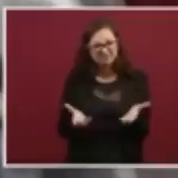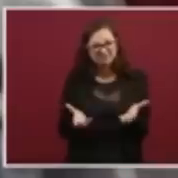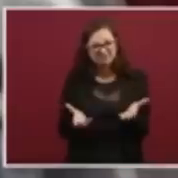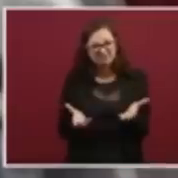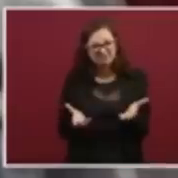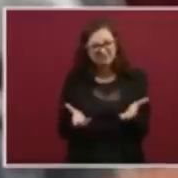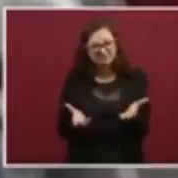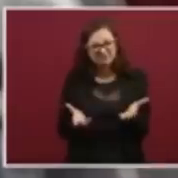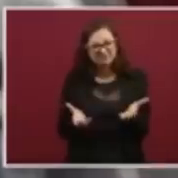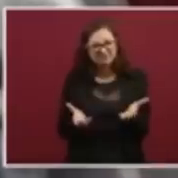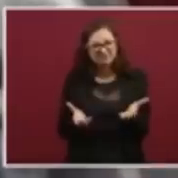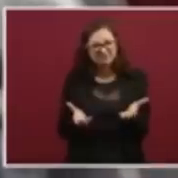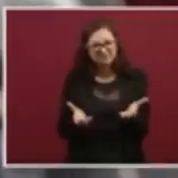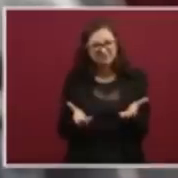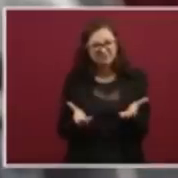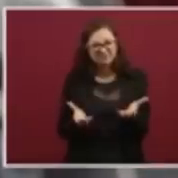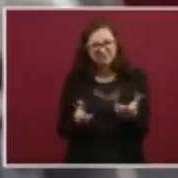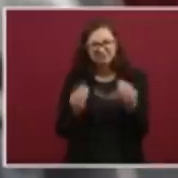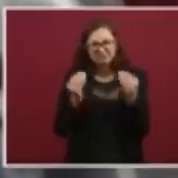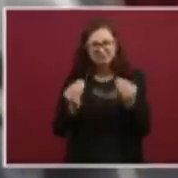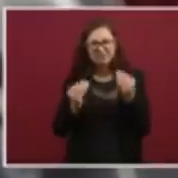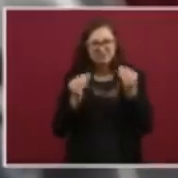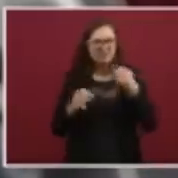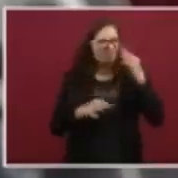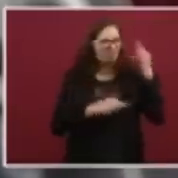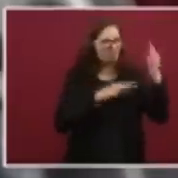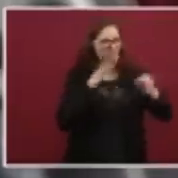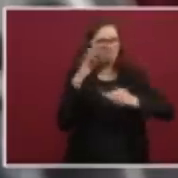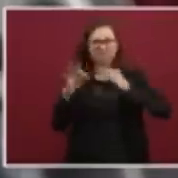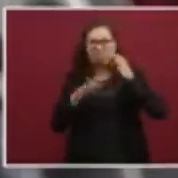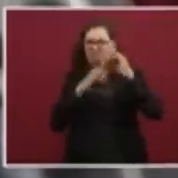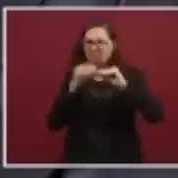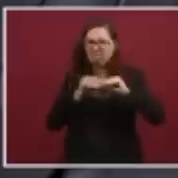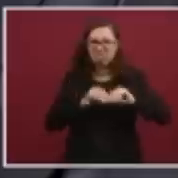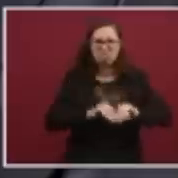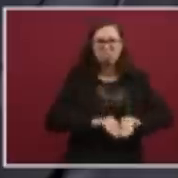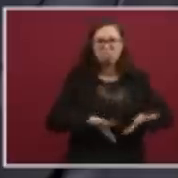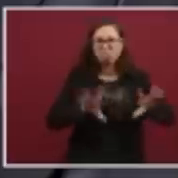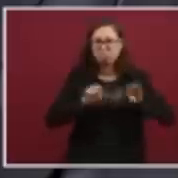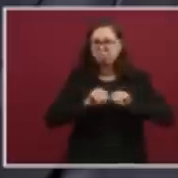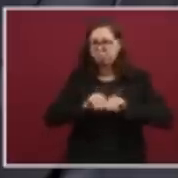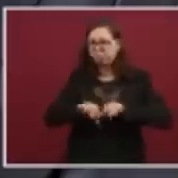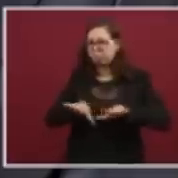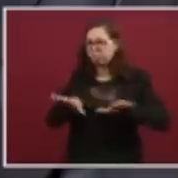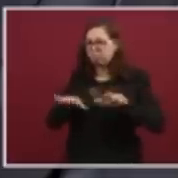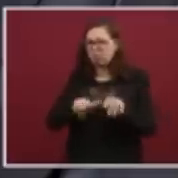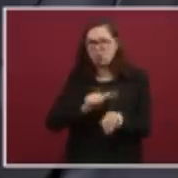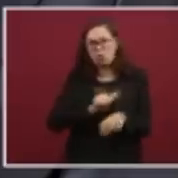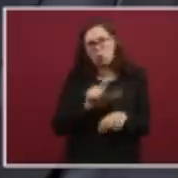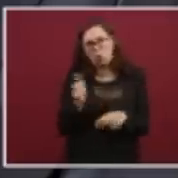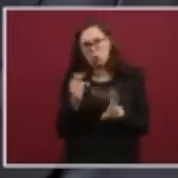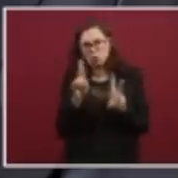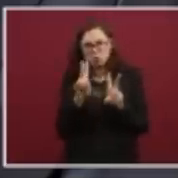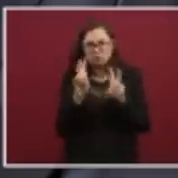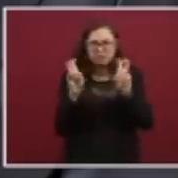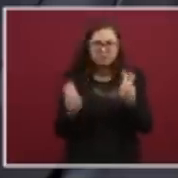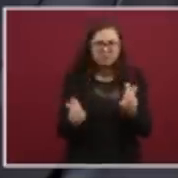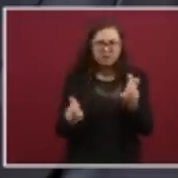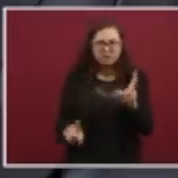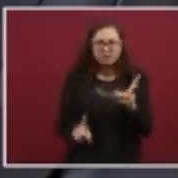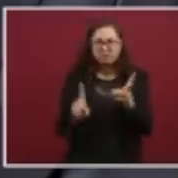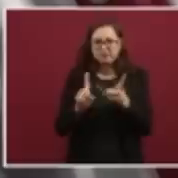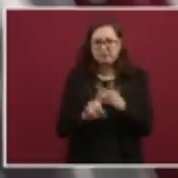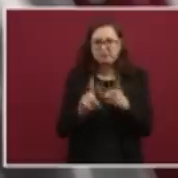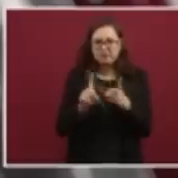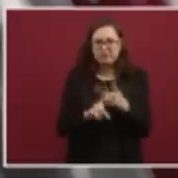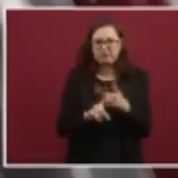ha mediatizado mucho el tema. Otro punto muy concreto, ¿en un futuro contempla usted